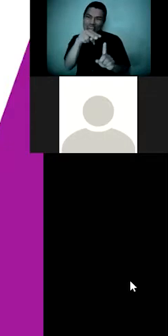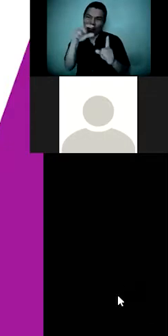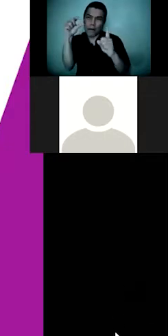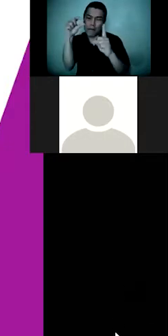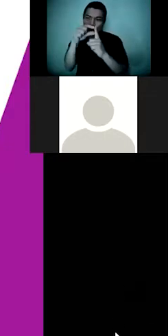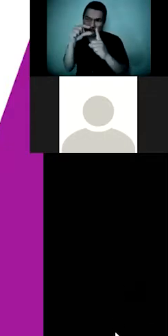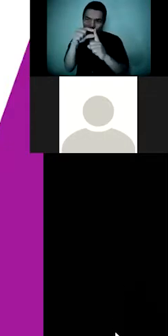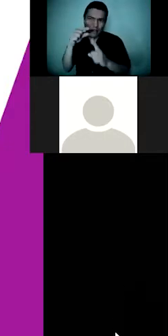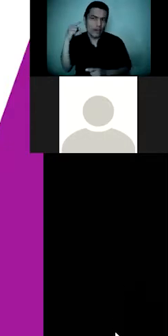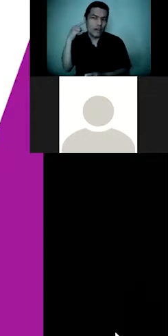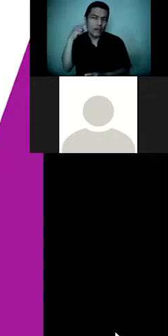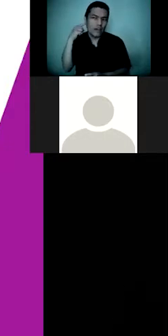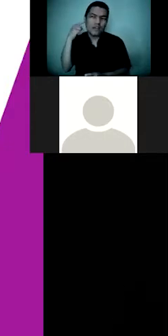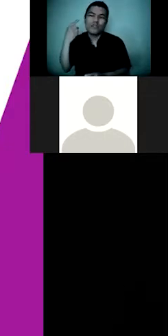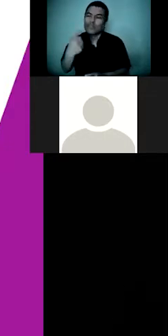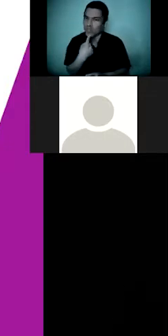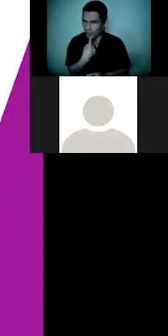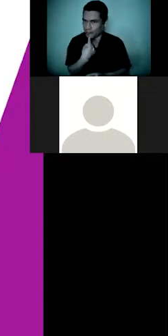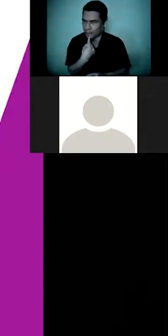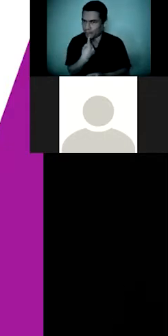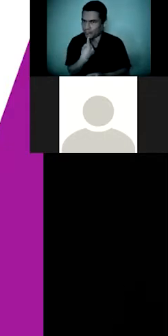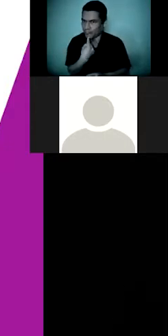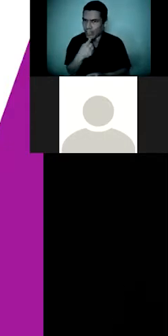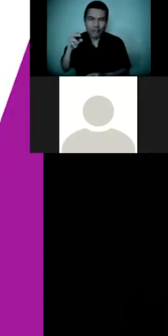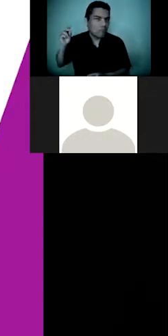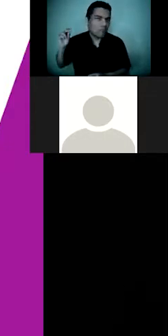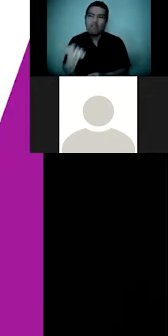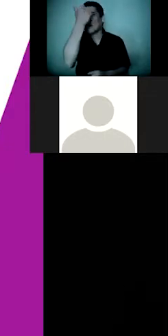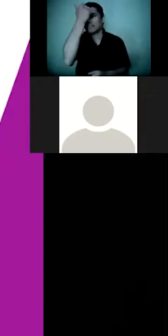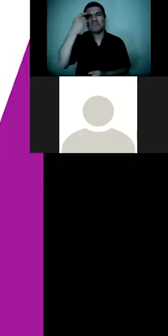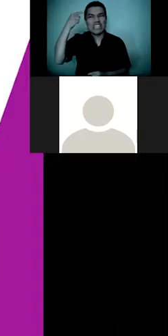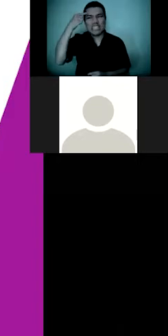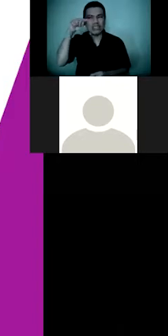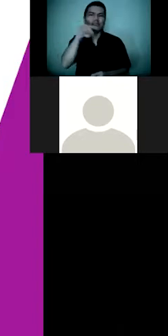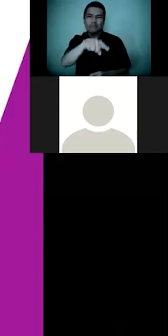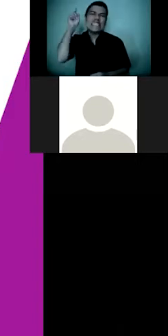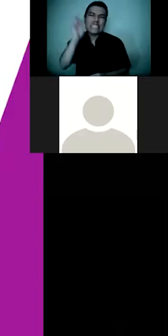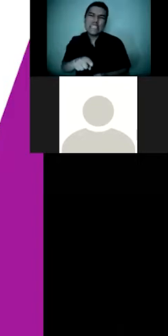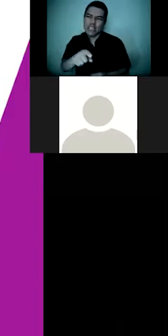tiene, y esa es la visión que tiene, ¿no? Esa es la palabra sordera.